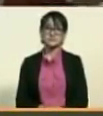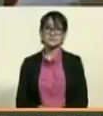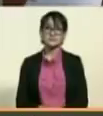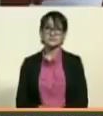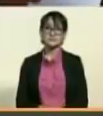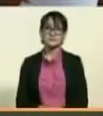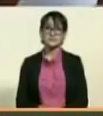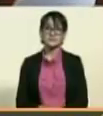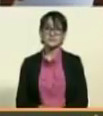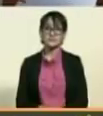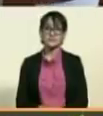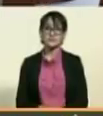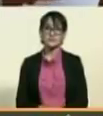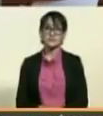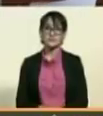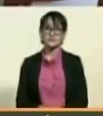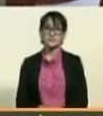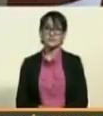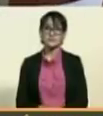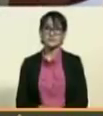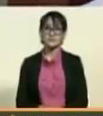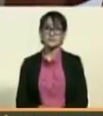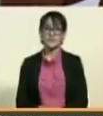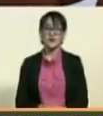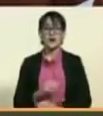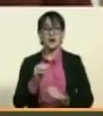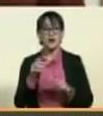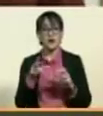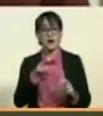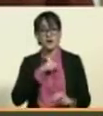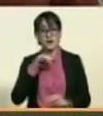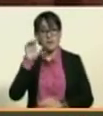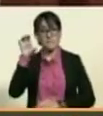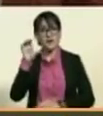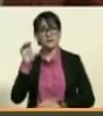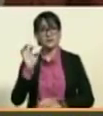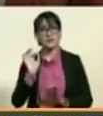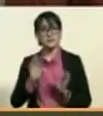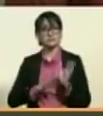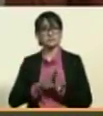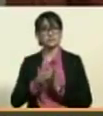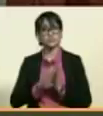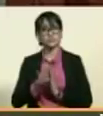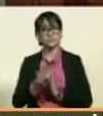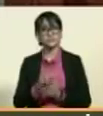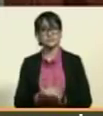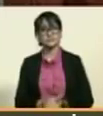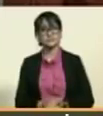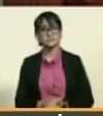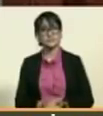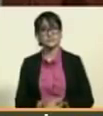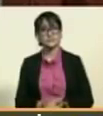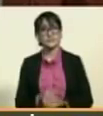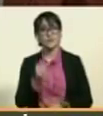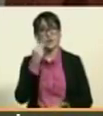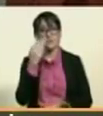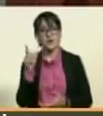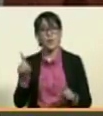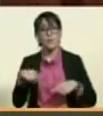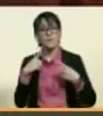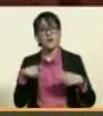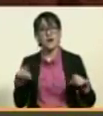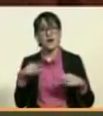Carné de la patria, avanzar en el carné de la patria. Pedro Carreño. Pedro Carreño está cumpliendo años, vale, amarle un